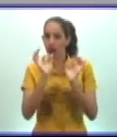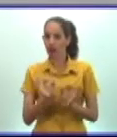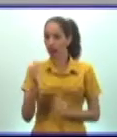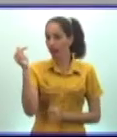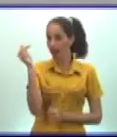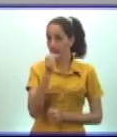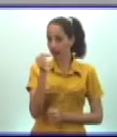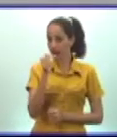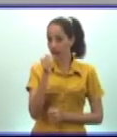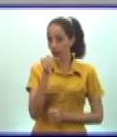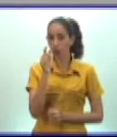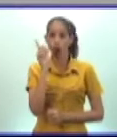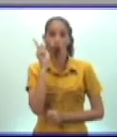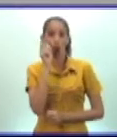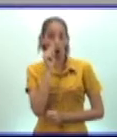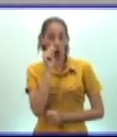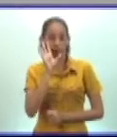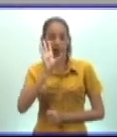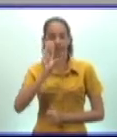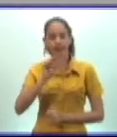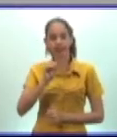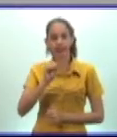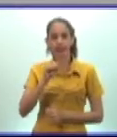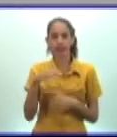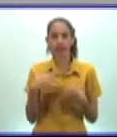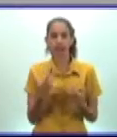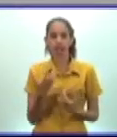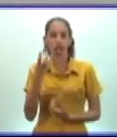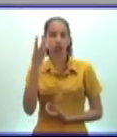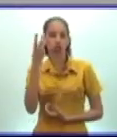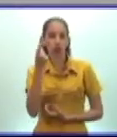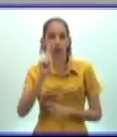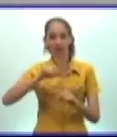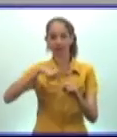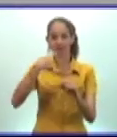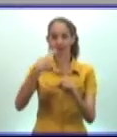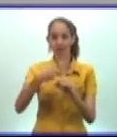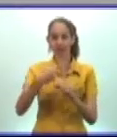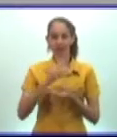Alejandro dice que el resultado es un número real positivo.